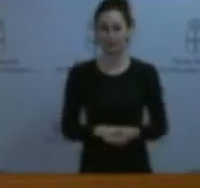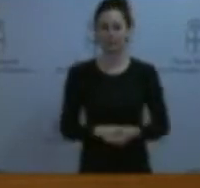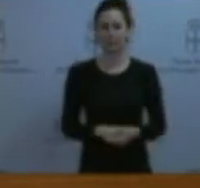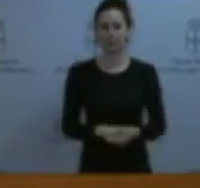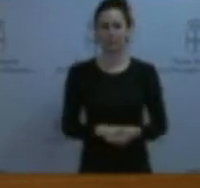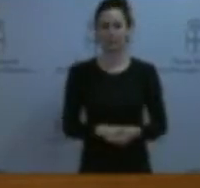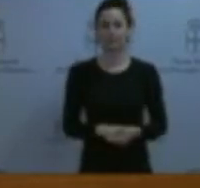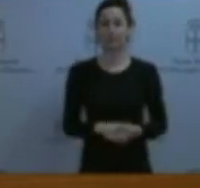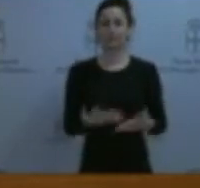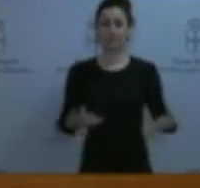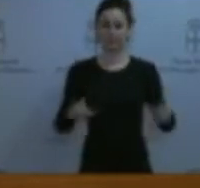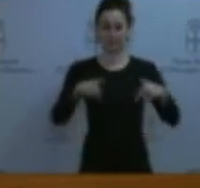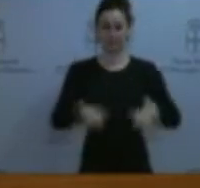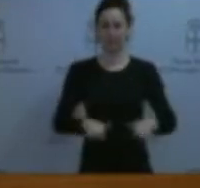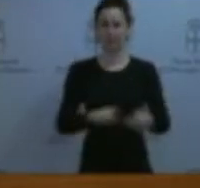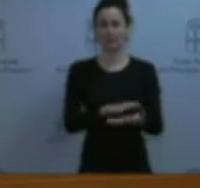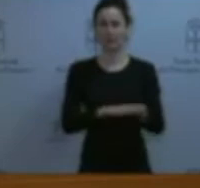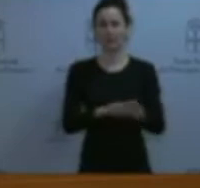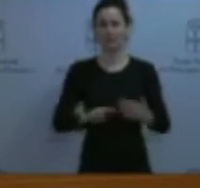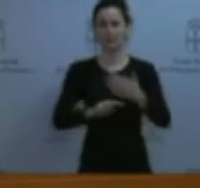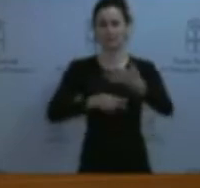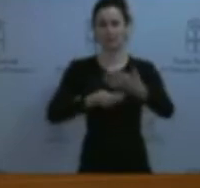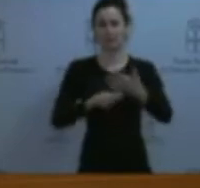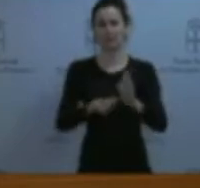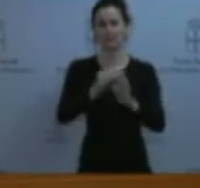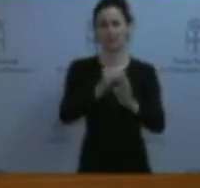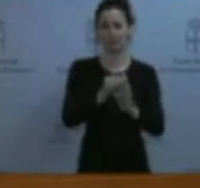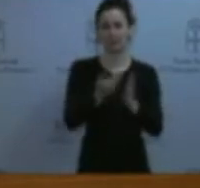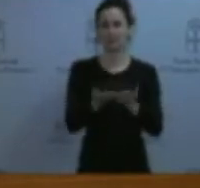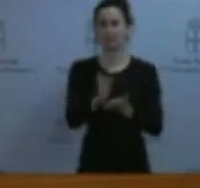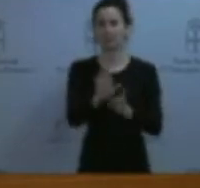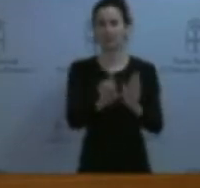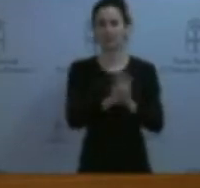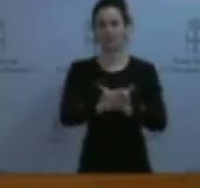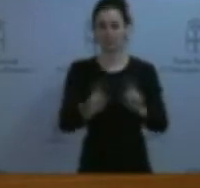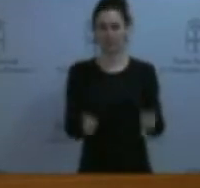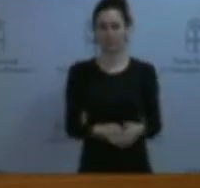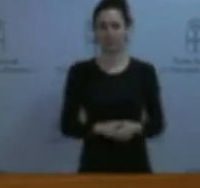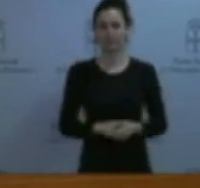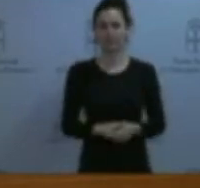Y aquí también la séptima propuesta que incluimos en esta proposición no de ley.